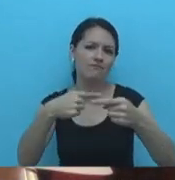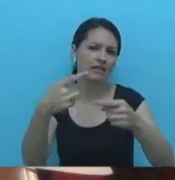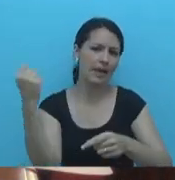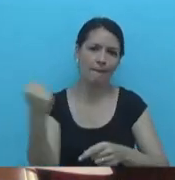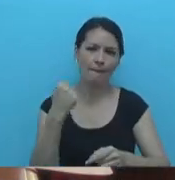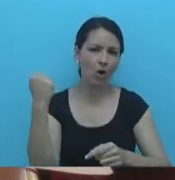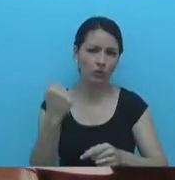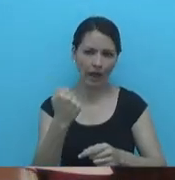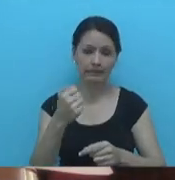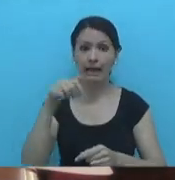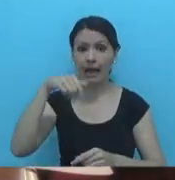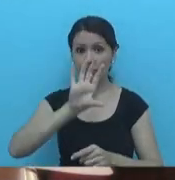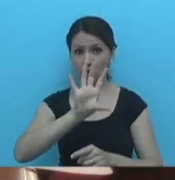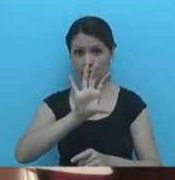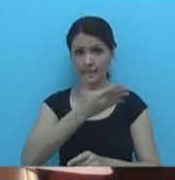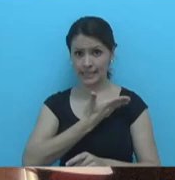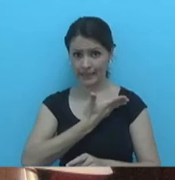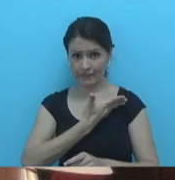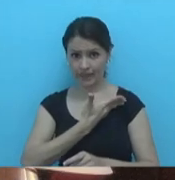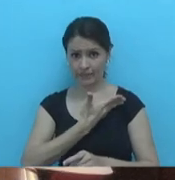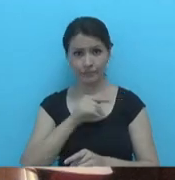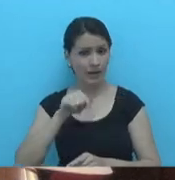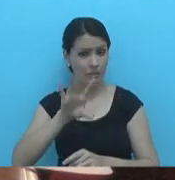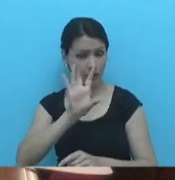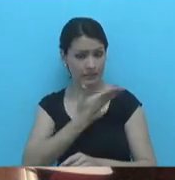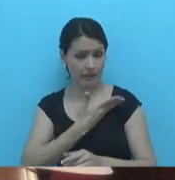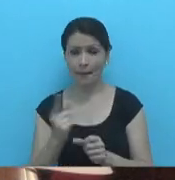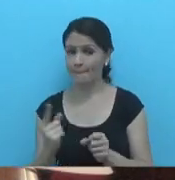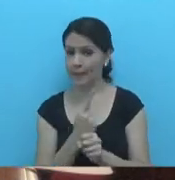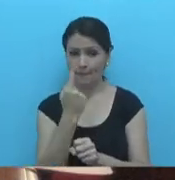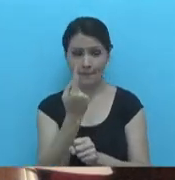Nosotros, en la provincia de Santa Fe fue pionera en materia de